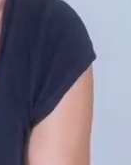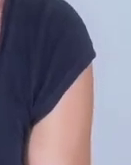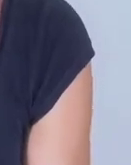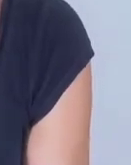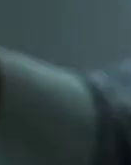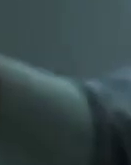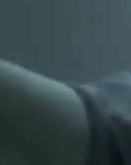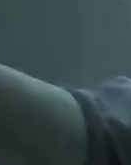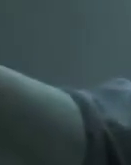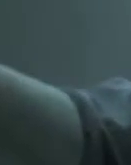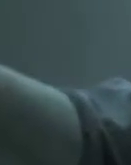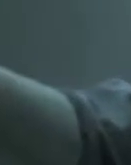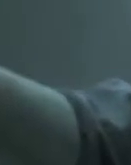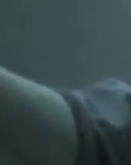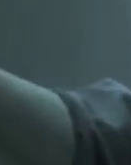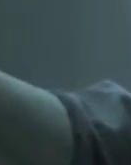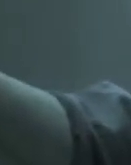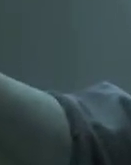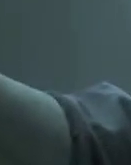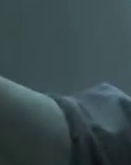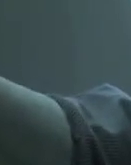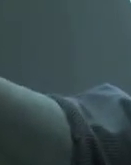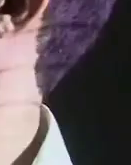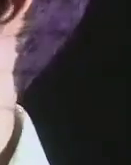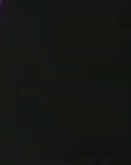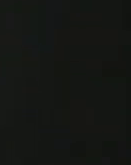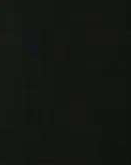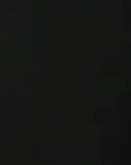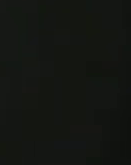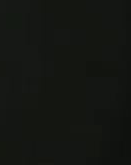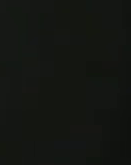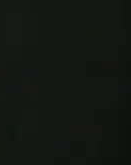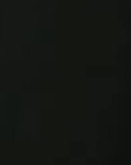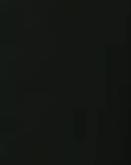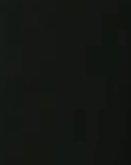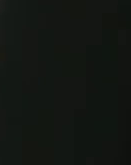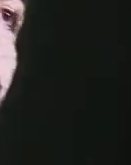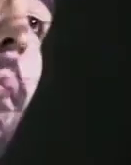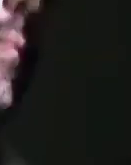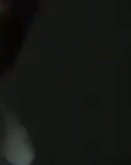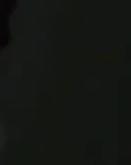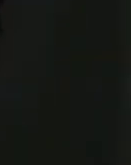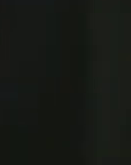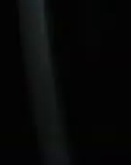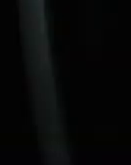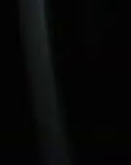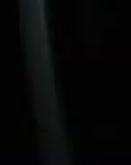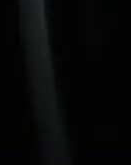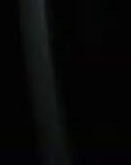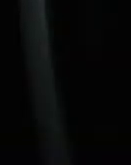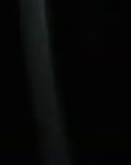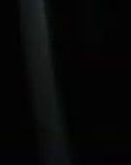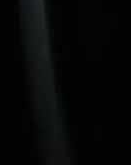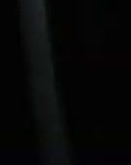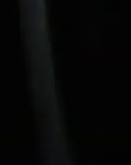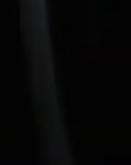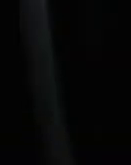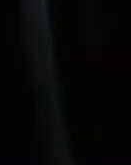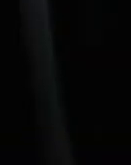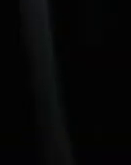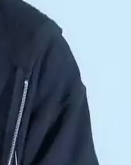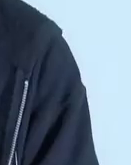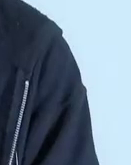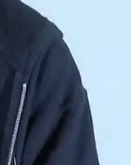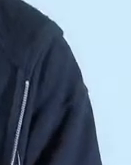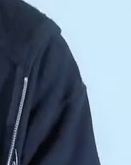libro, ¿verdad? Eso solo lo vas a encontrar de una persona que ya ha trabajado en largometrajes, y eso es un valor agregado al curso